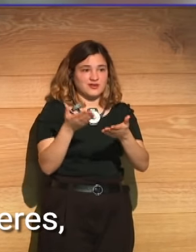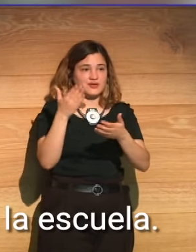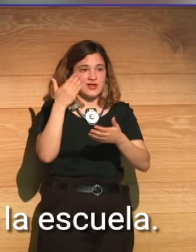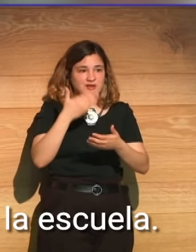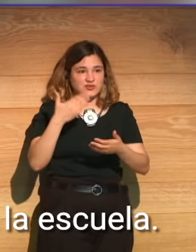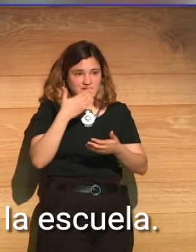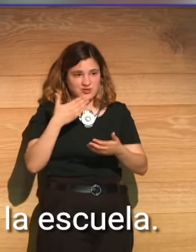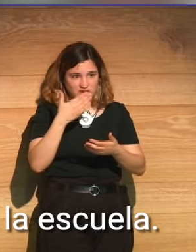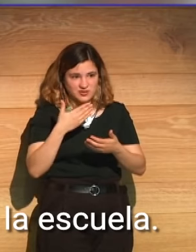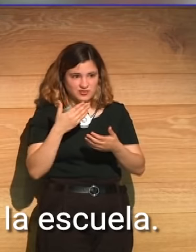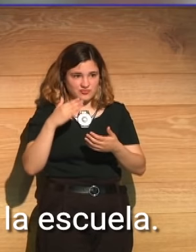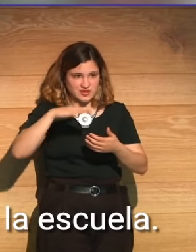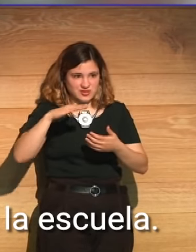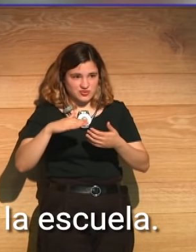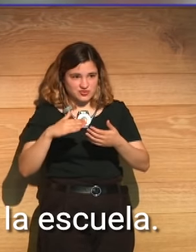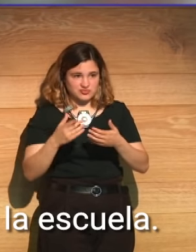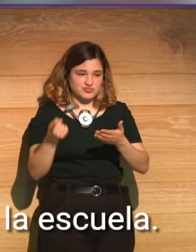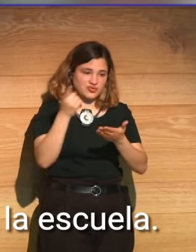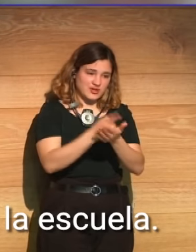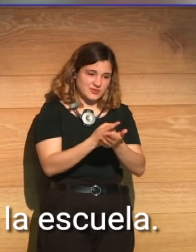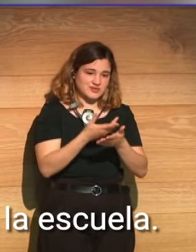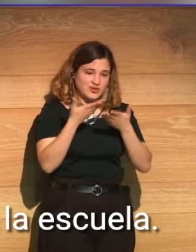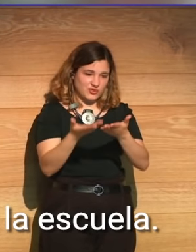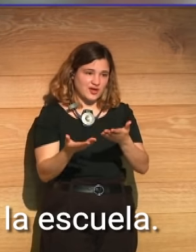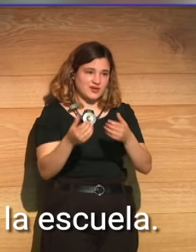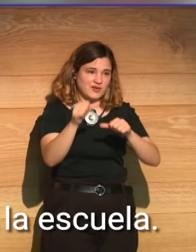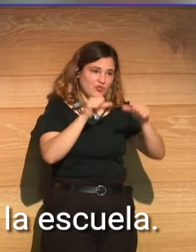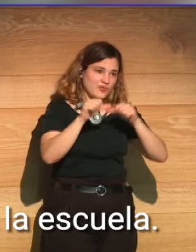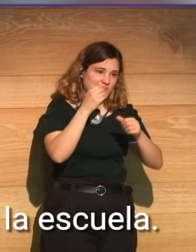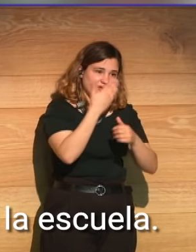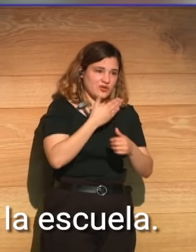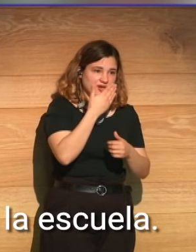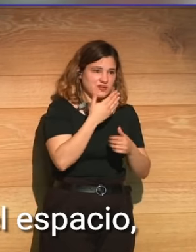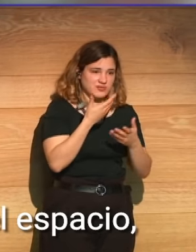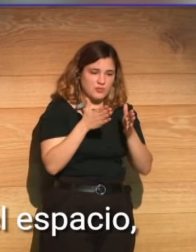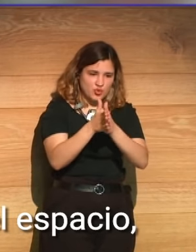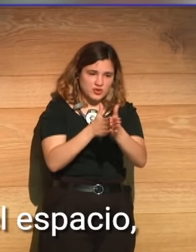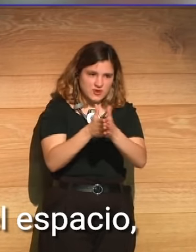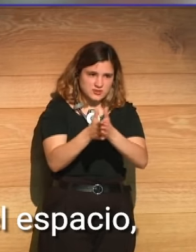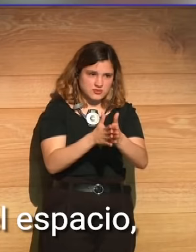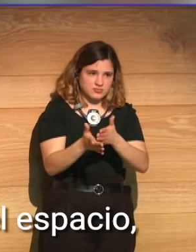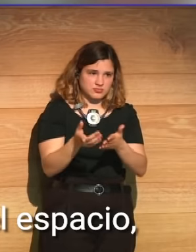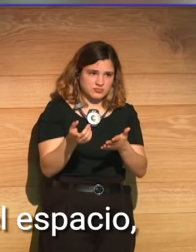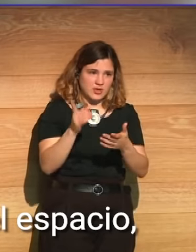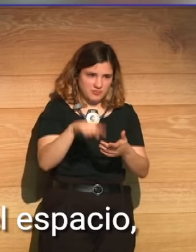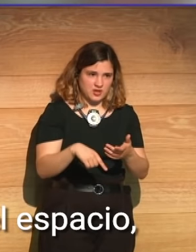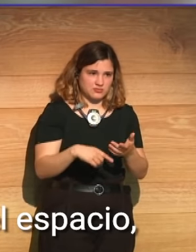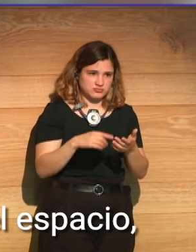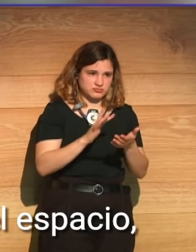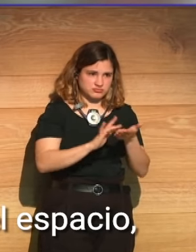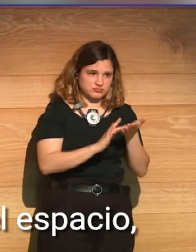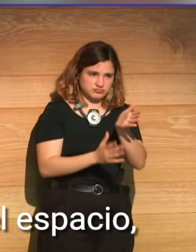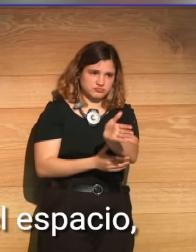estudiantes, niños y niñas, pero probablemente también puede ser un factor de motivación para que vuelvan a las clases.